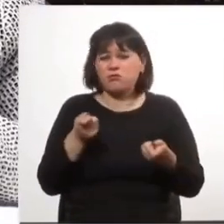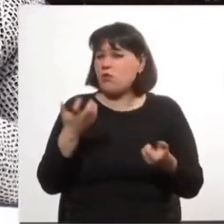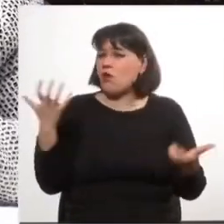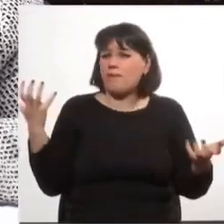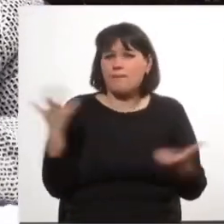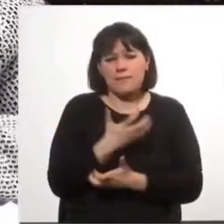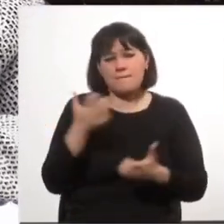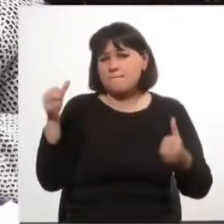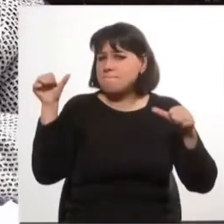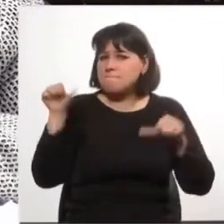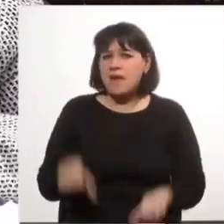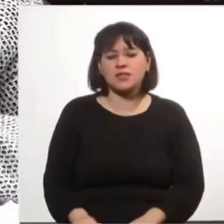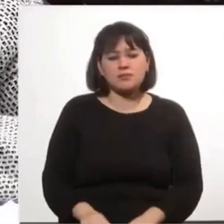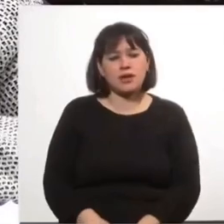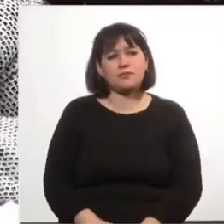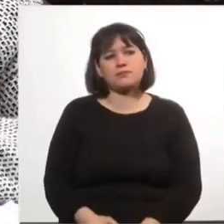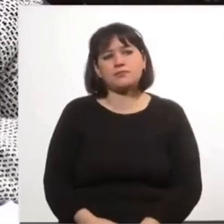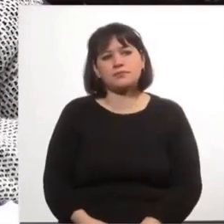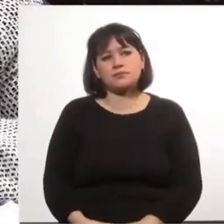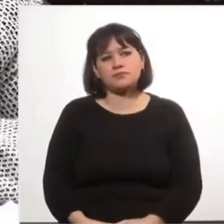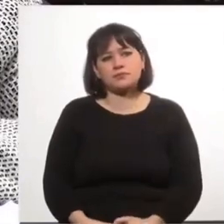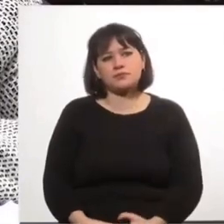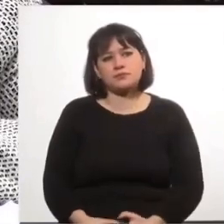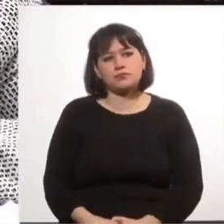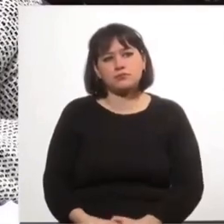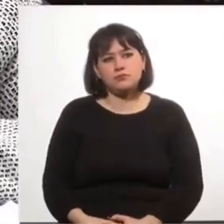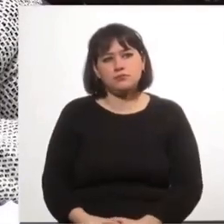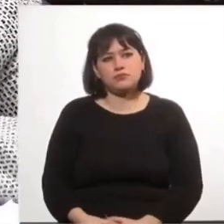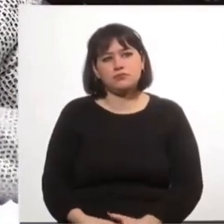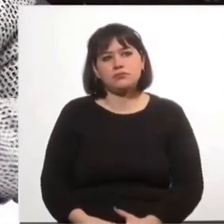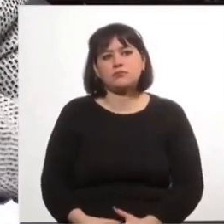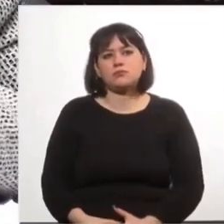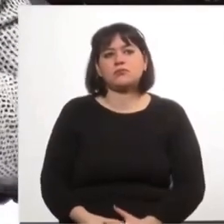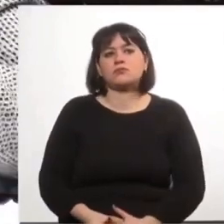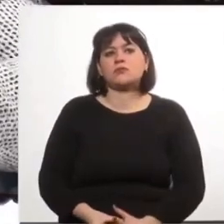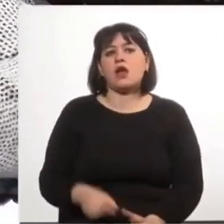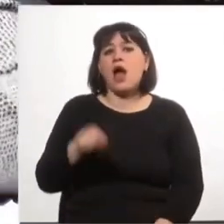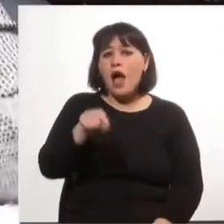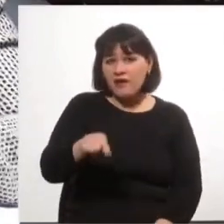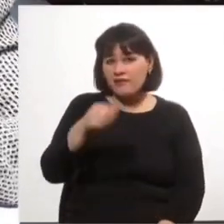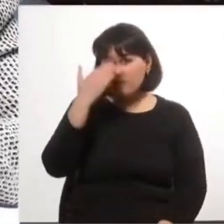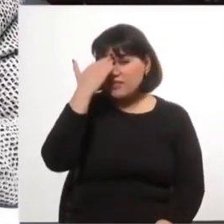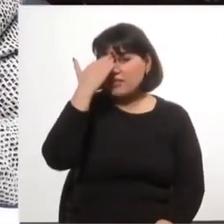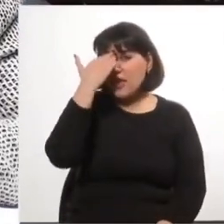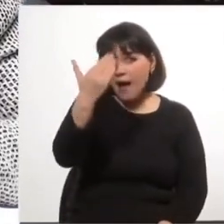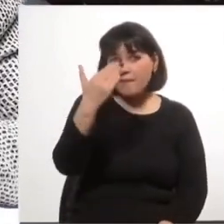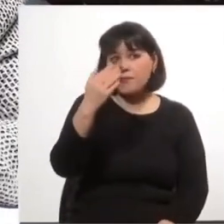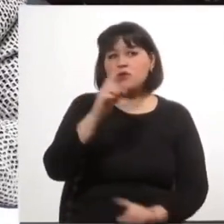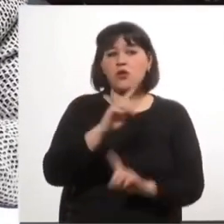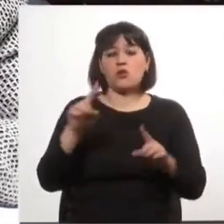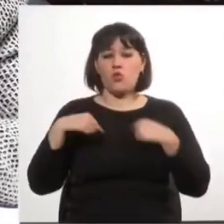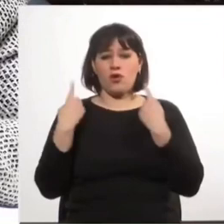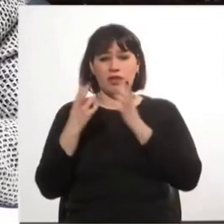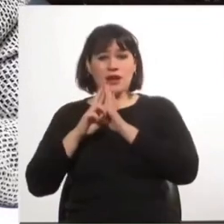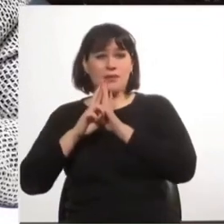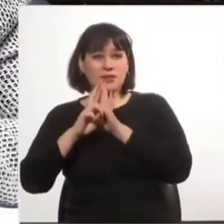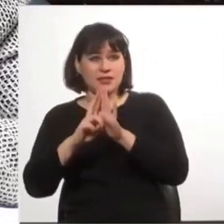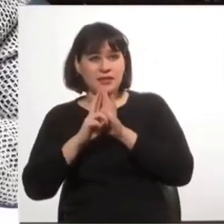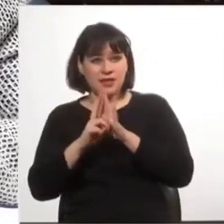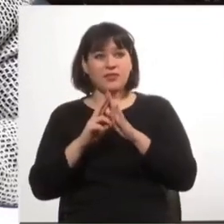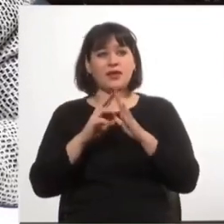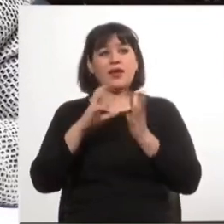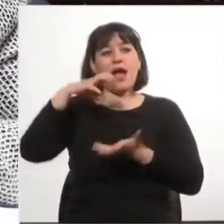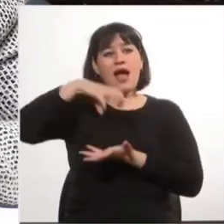pésima. Ahí el Frente Amplio no estuvo omiso porque nuestra representante en la Agencia Nacional de